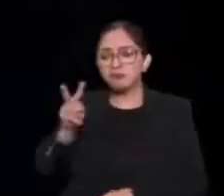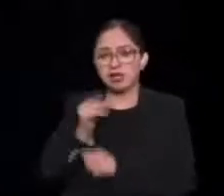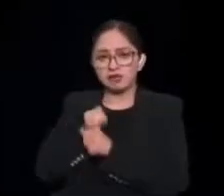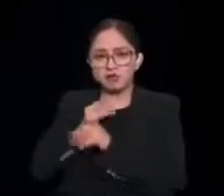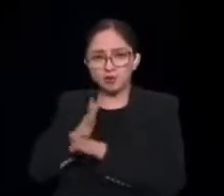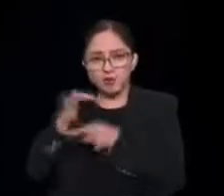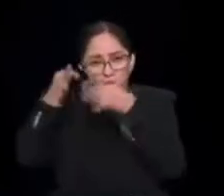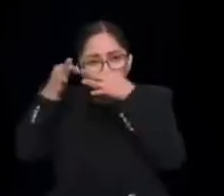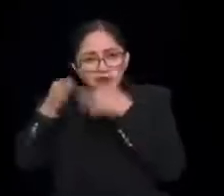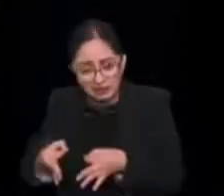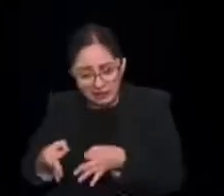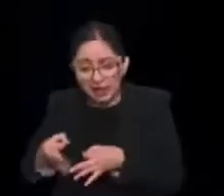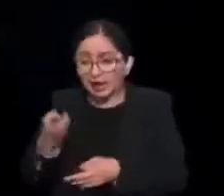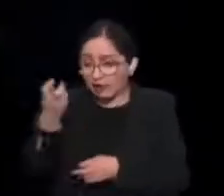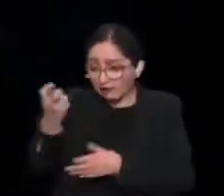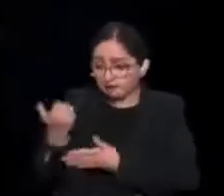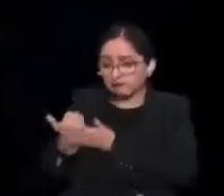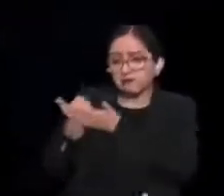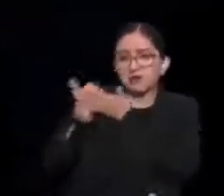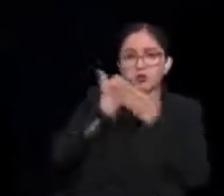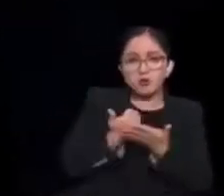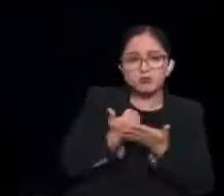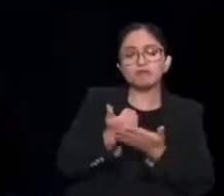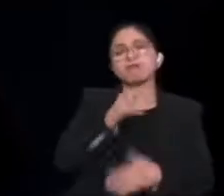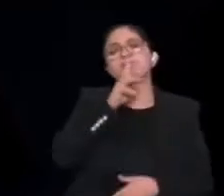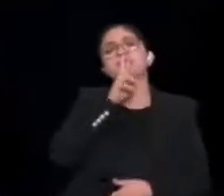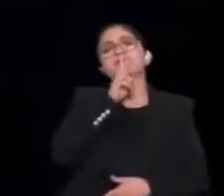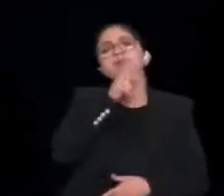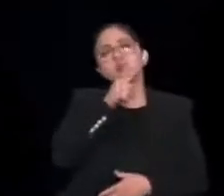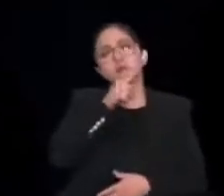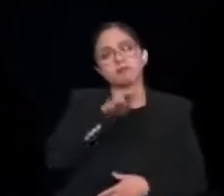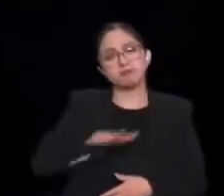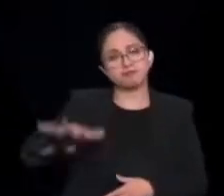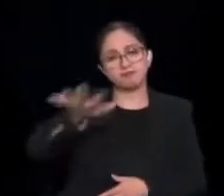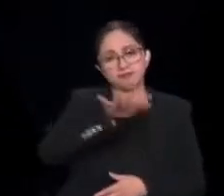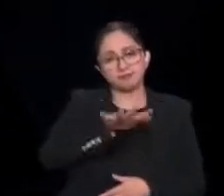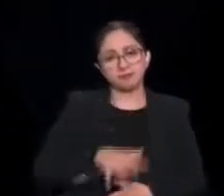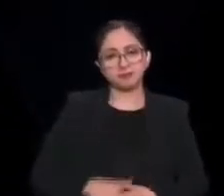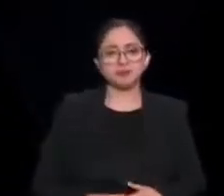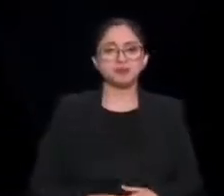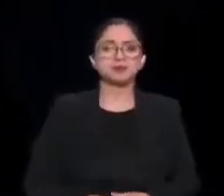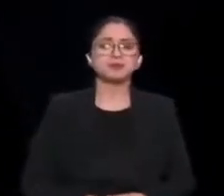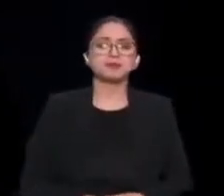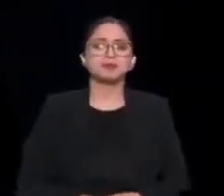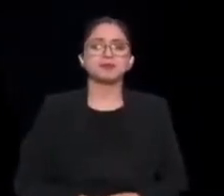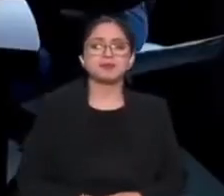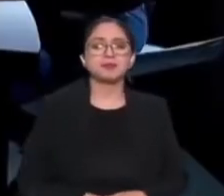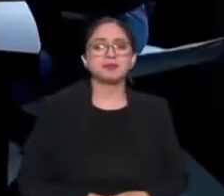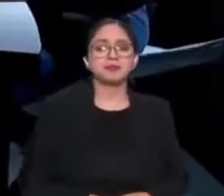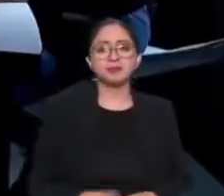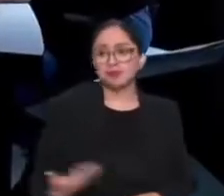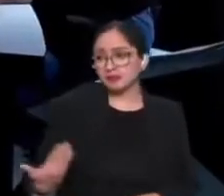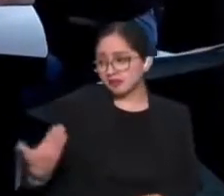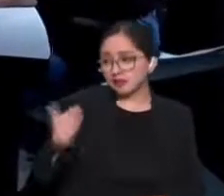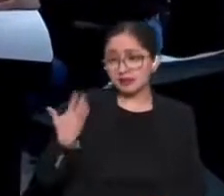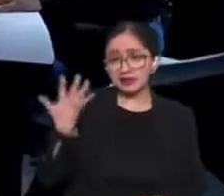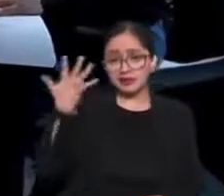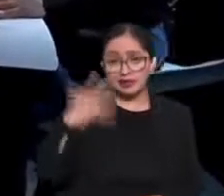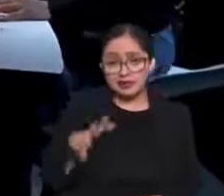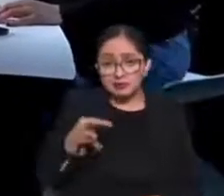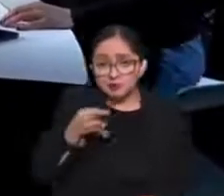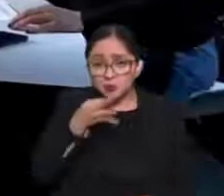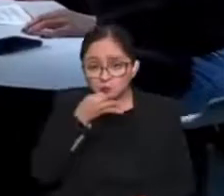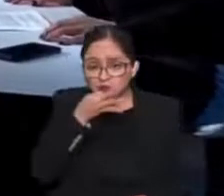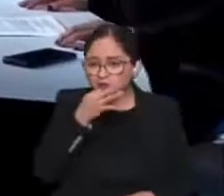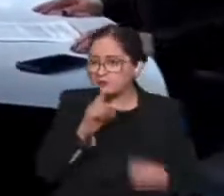de ayudas pueden funcionar mejor. Claro, además, pero bueno, los primeros 10 minutos fue de total caos, de gente aprovechada. Pero creo que la